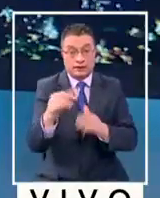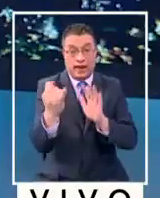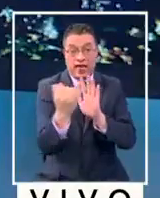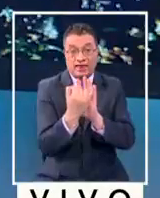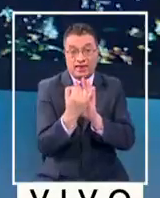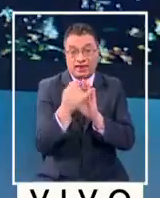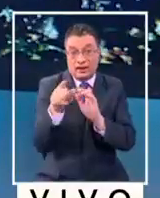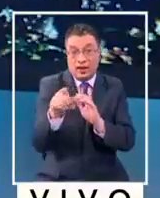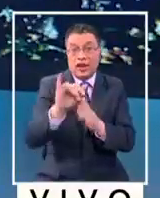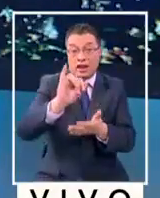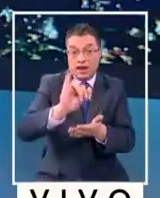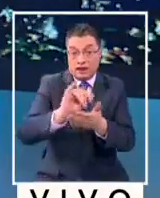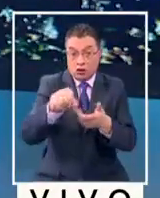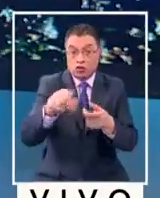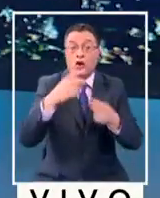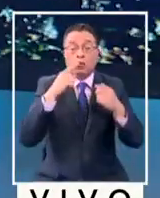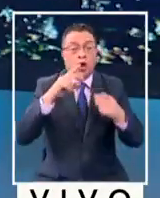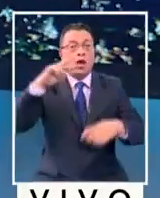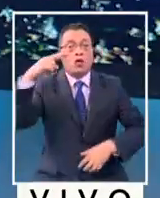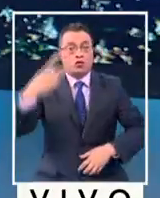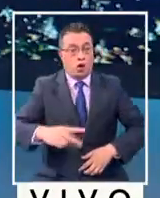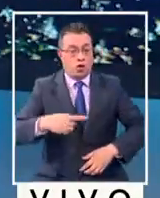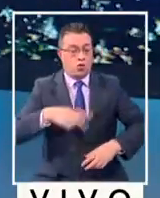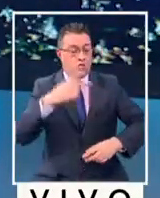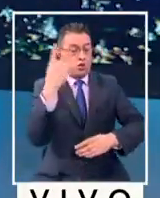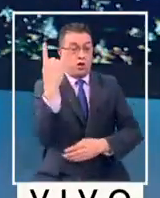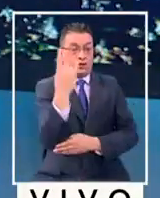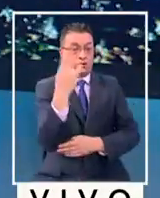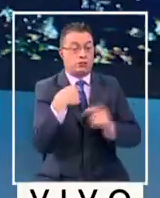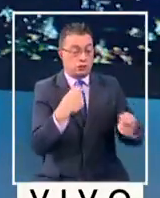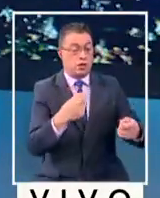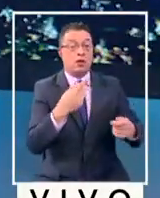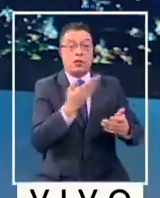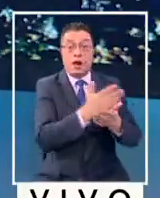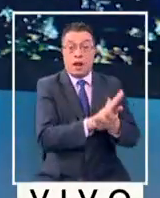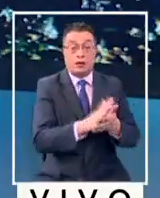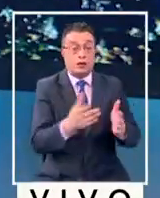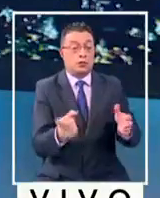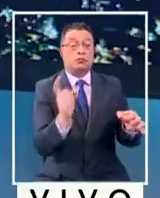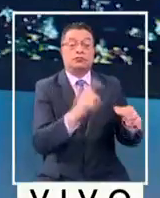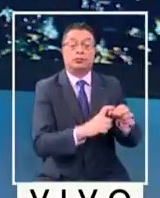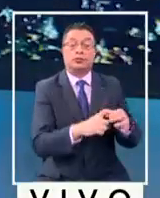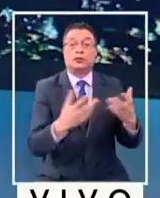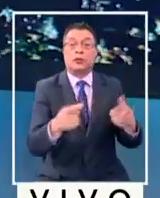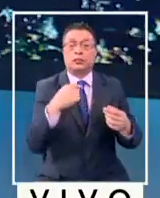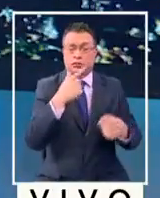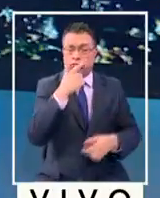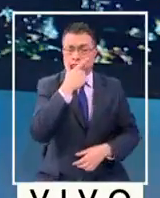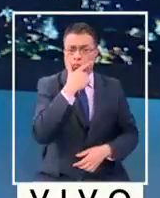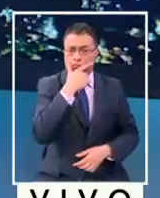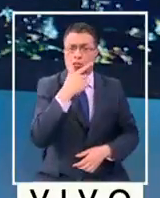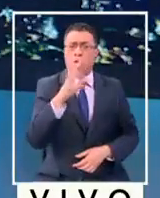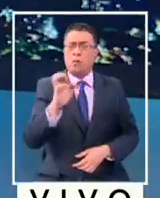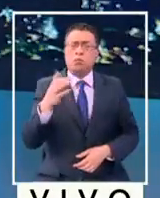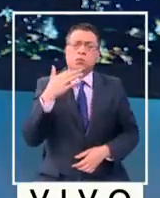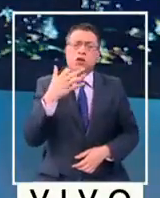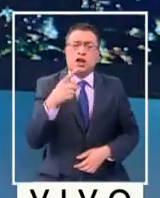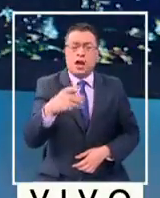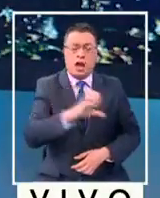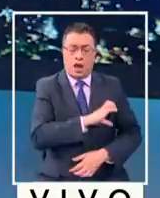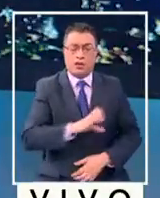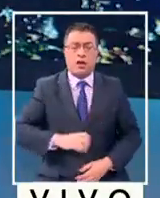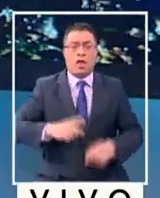fines de lucro se convierte en propietaria de una universidad que adhiere a la gratuidad, ¿no llevará también a cuestionar por qué el Estado